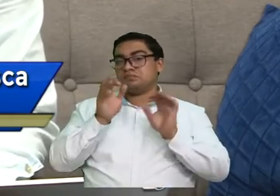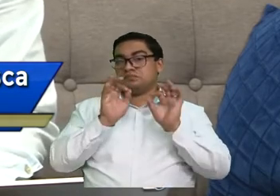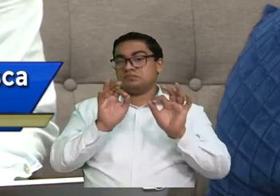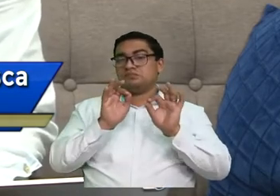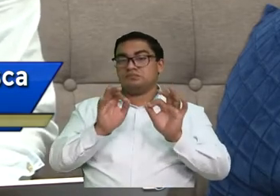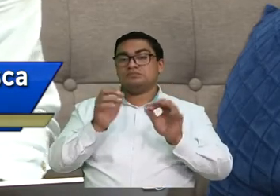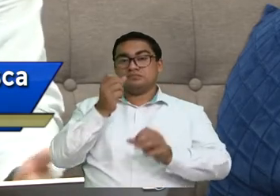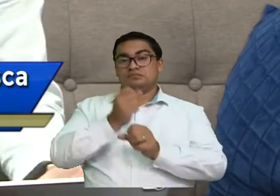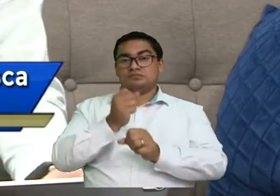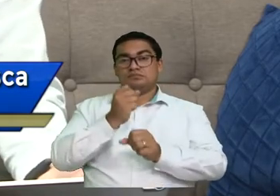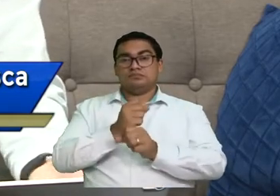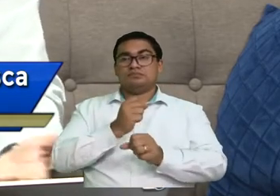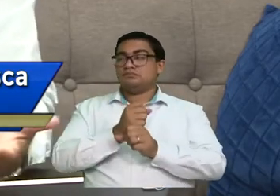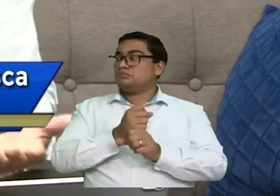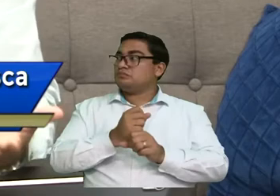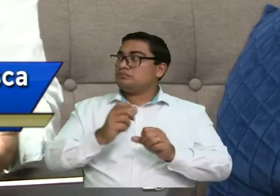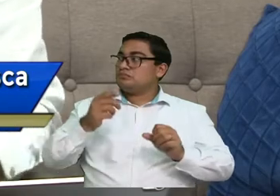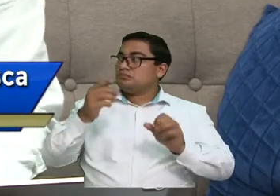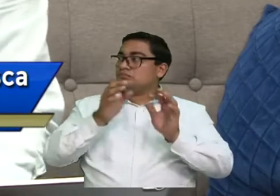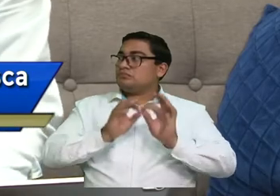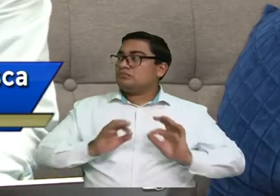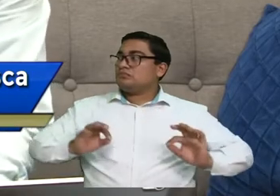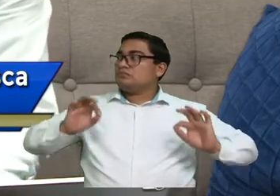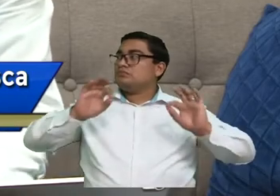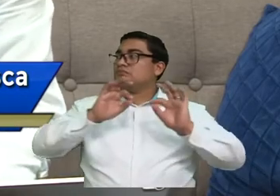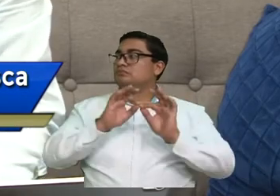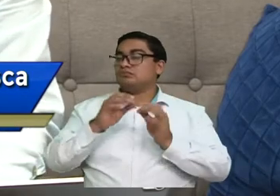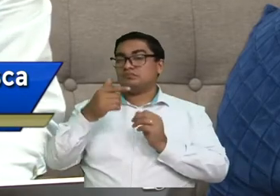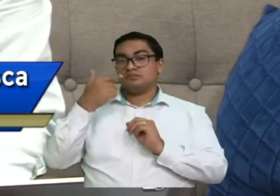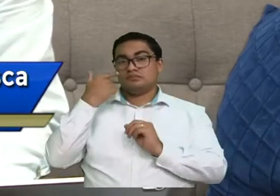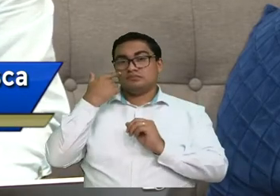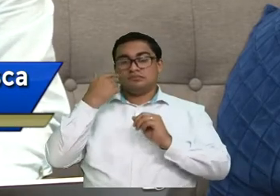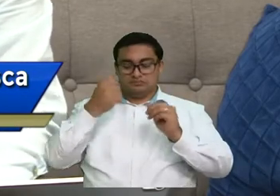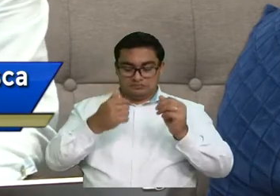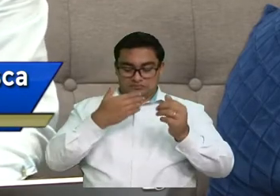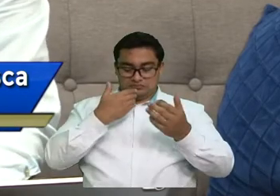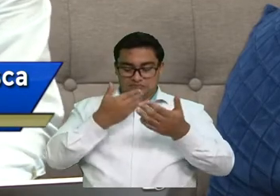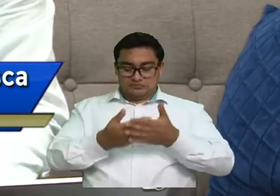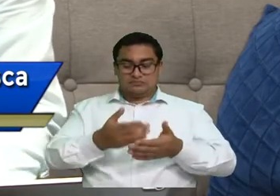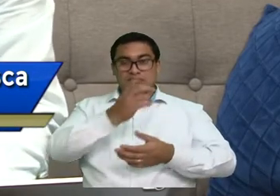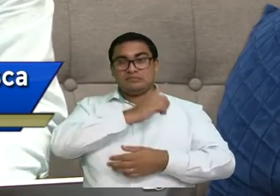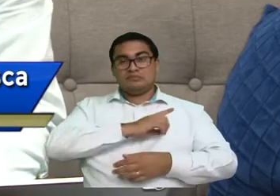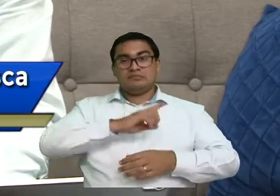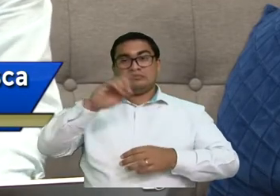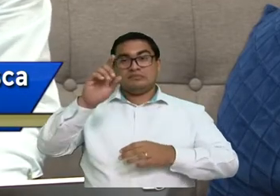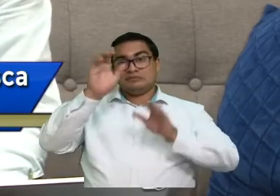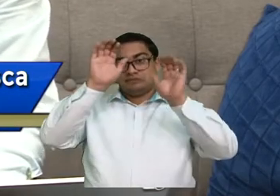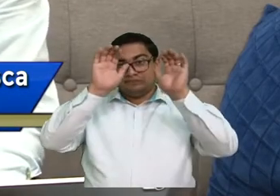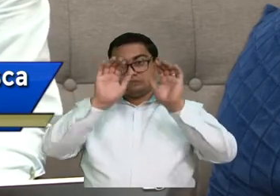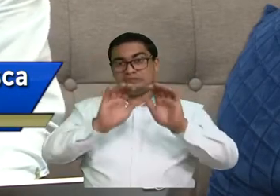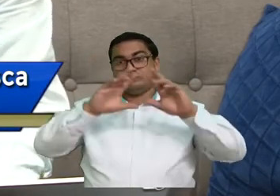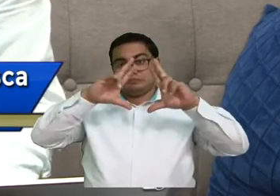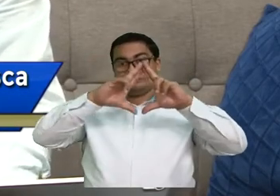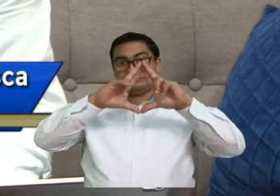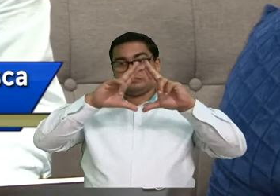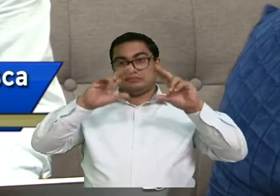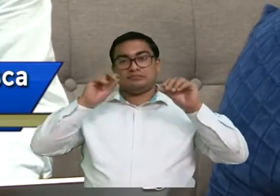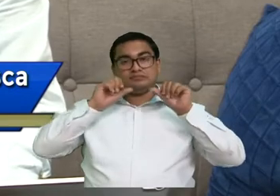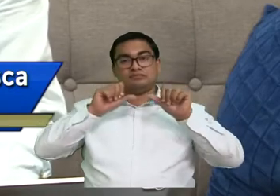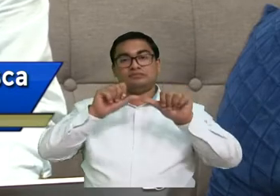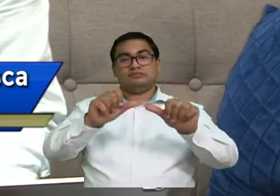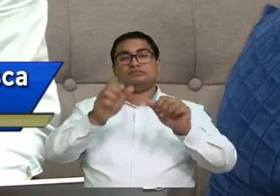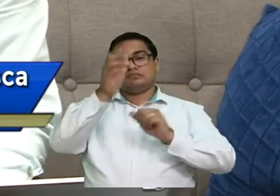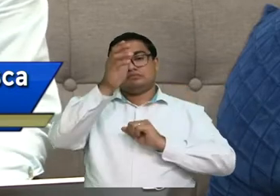una muy buena producción. Sí, tenemos que reconocer y darle gracias a Dios, ¿verdad? Seguimos nosotros bendecidos. Amén. ¿Ya?